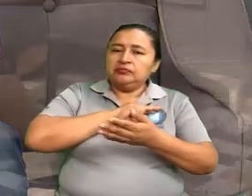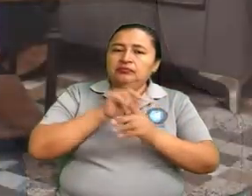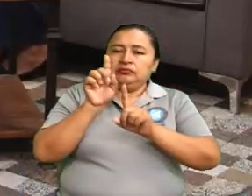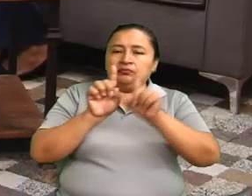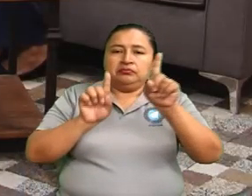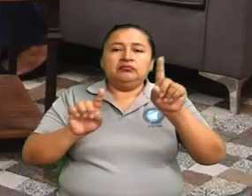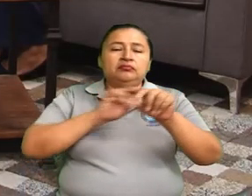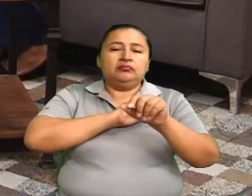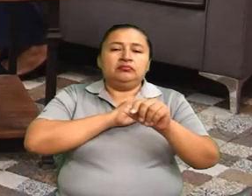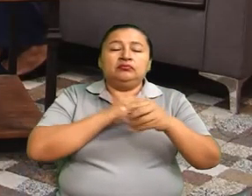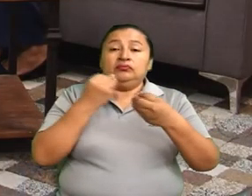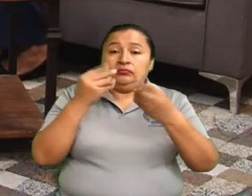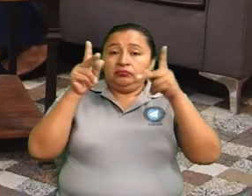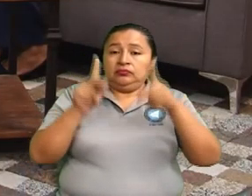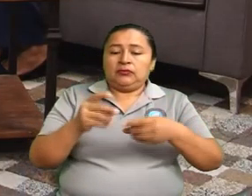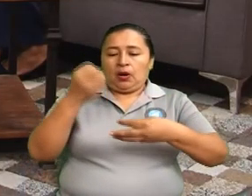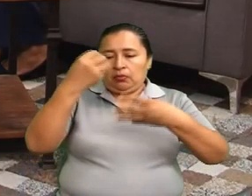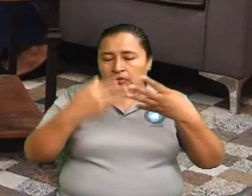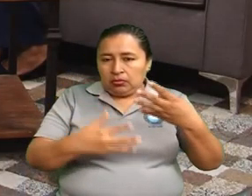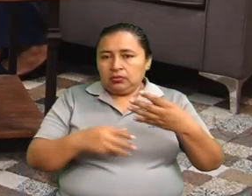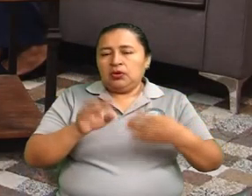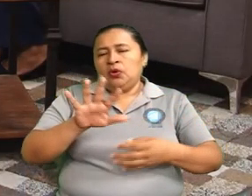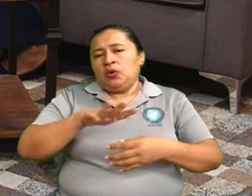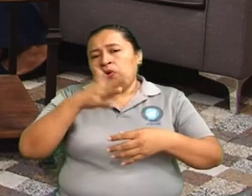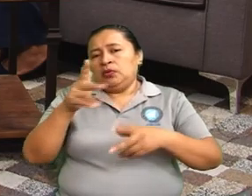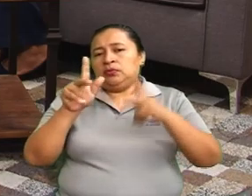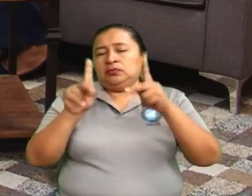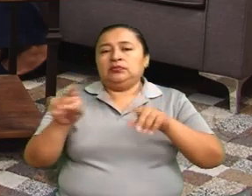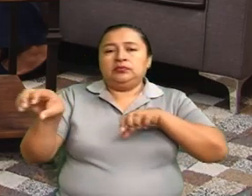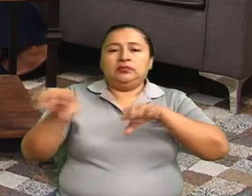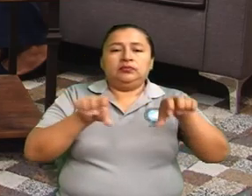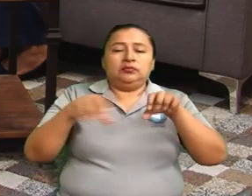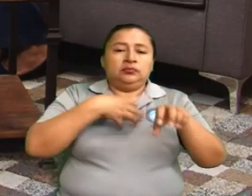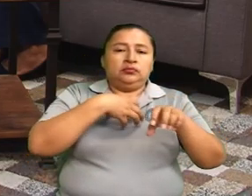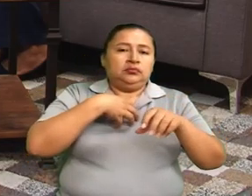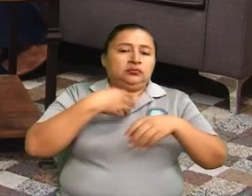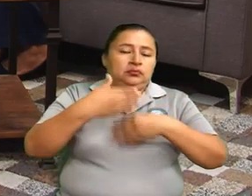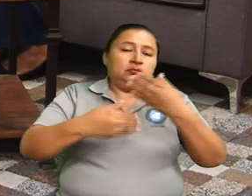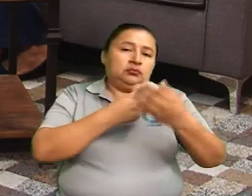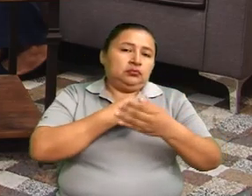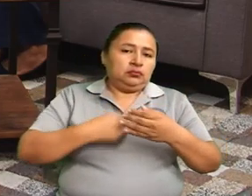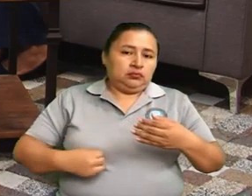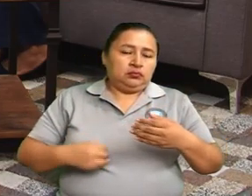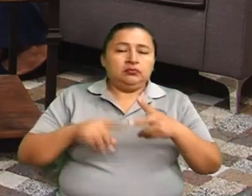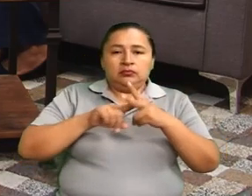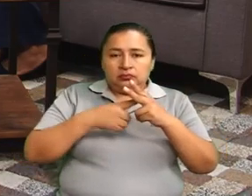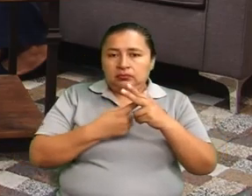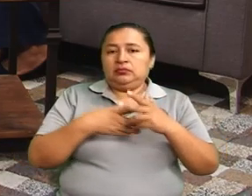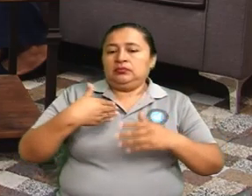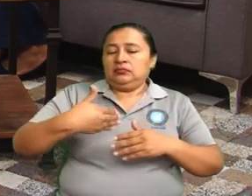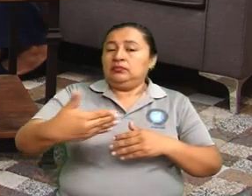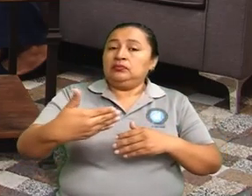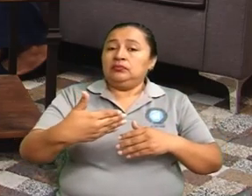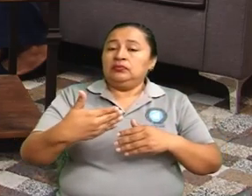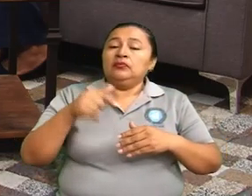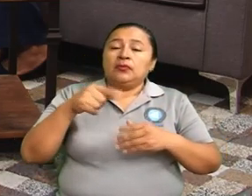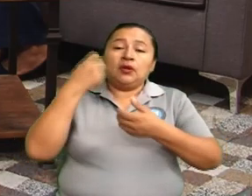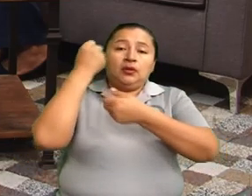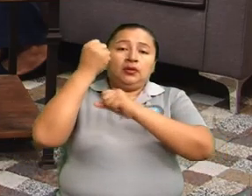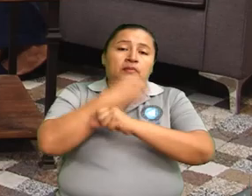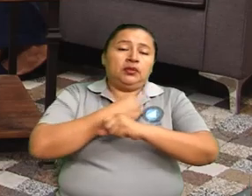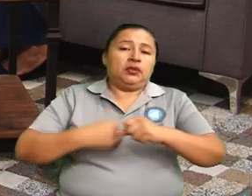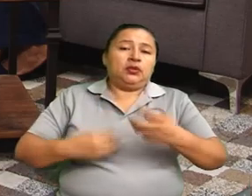con bastantes protagonistas inmersos, otros meramente de las actividades propias del Ministerio, encabezadas directamente y lideradas por el